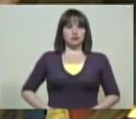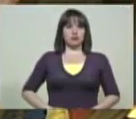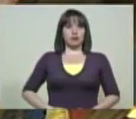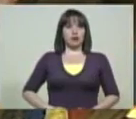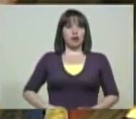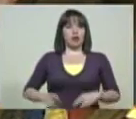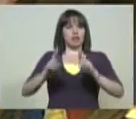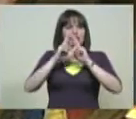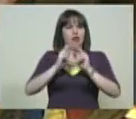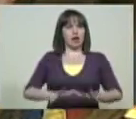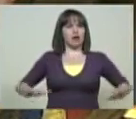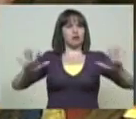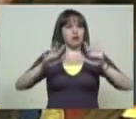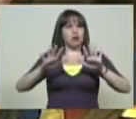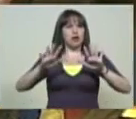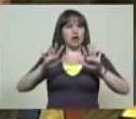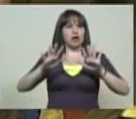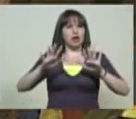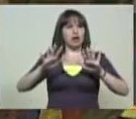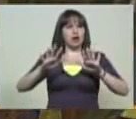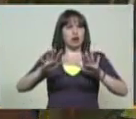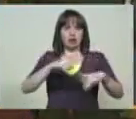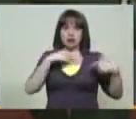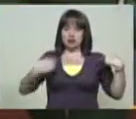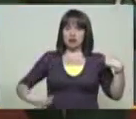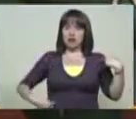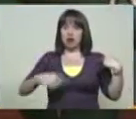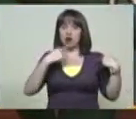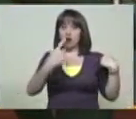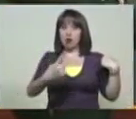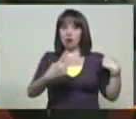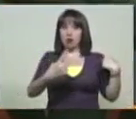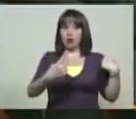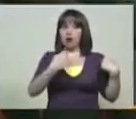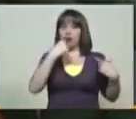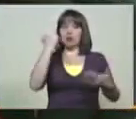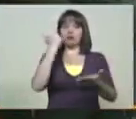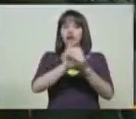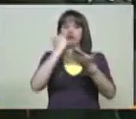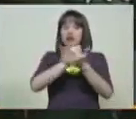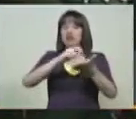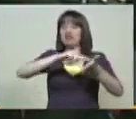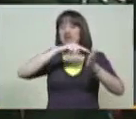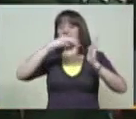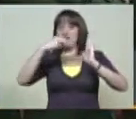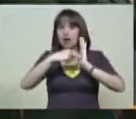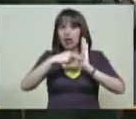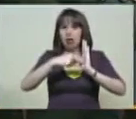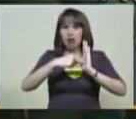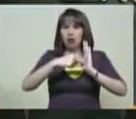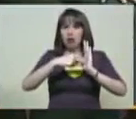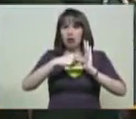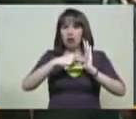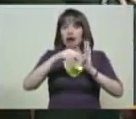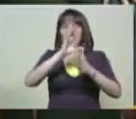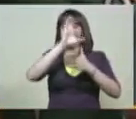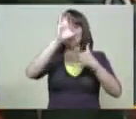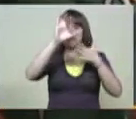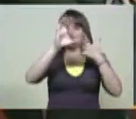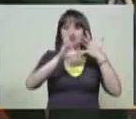china cuando remarcan en sus conceptos con las características